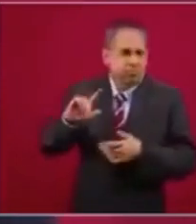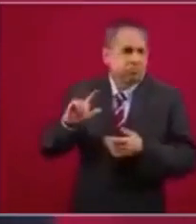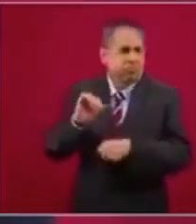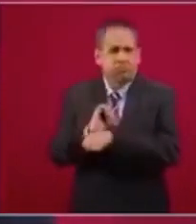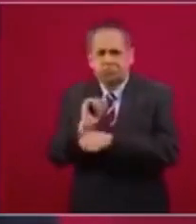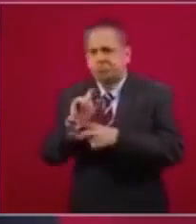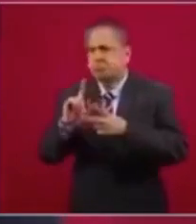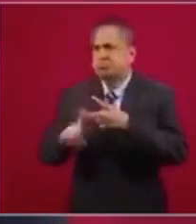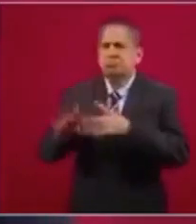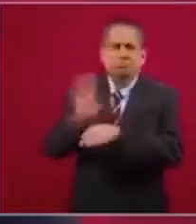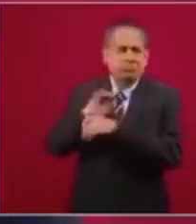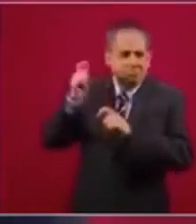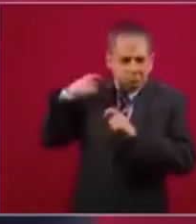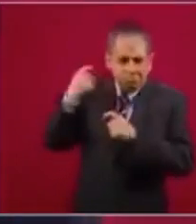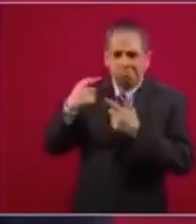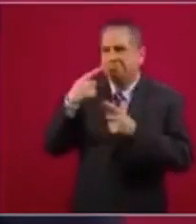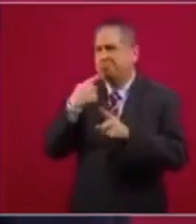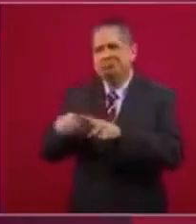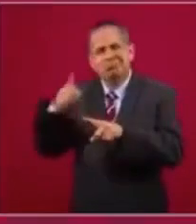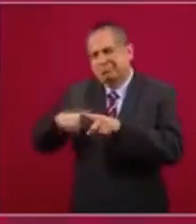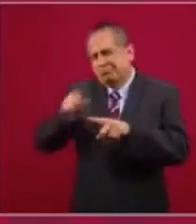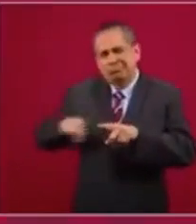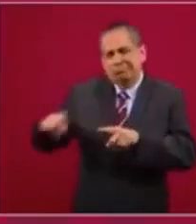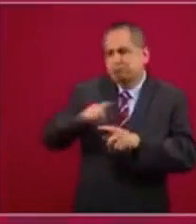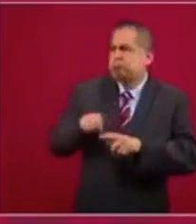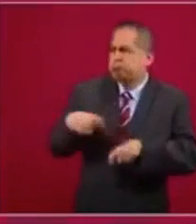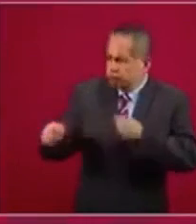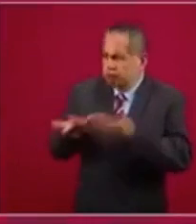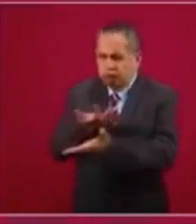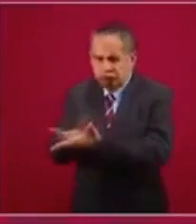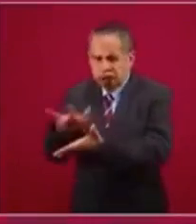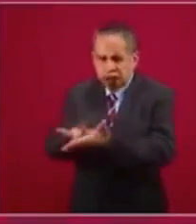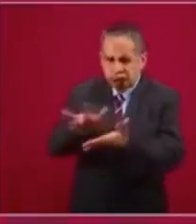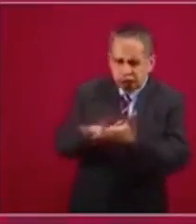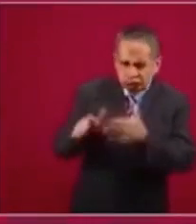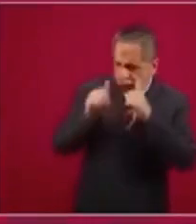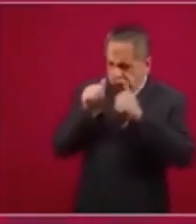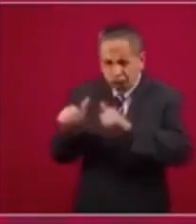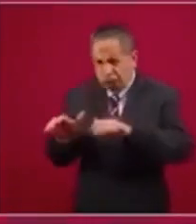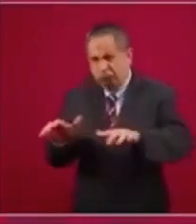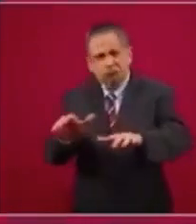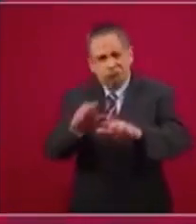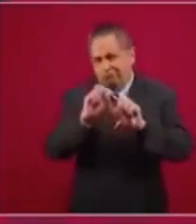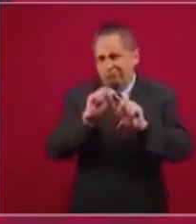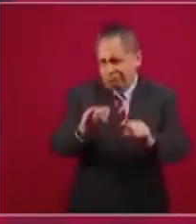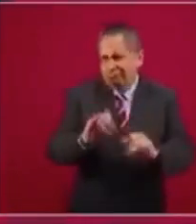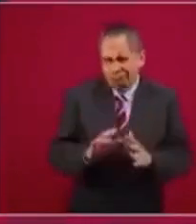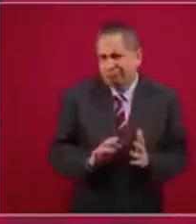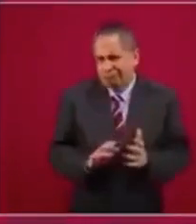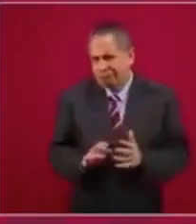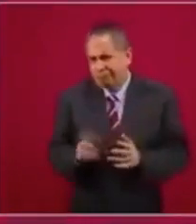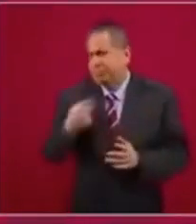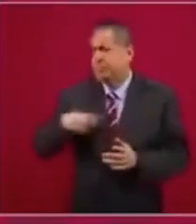los cineastas, a los artesanos, a los